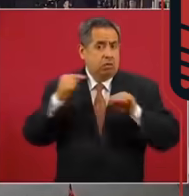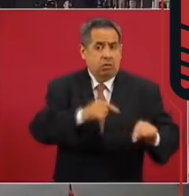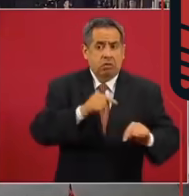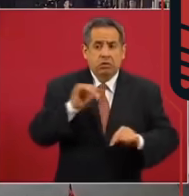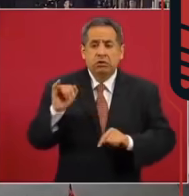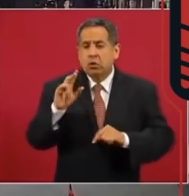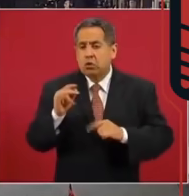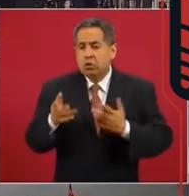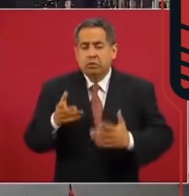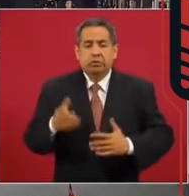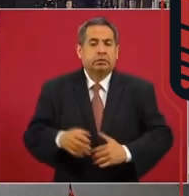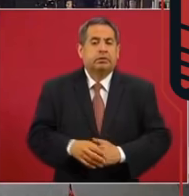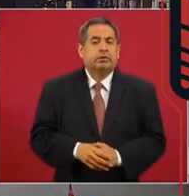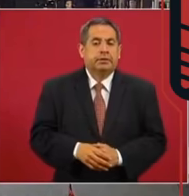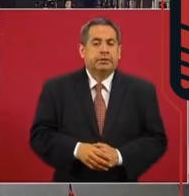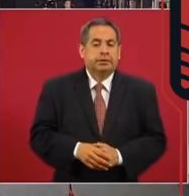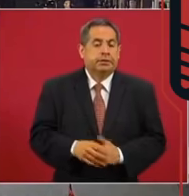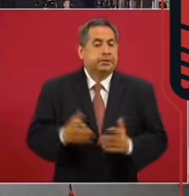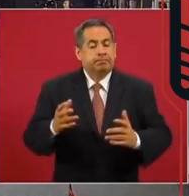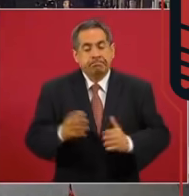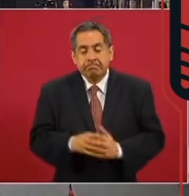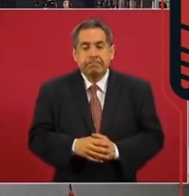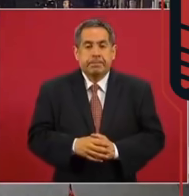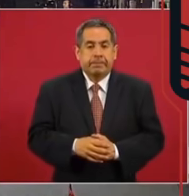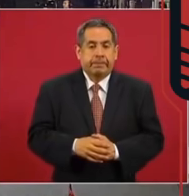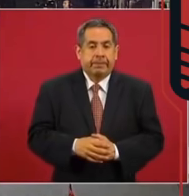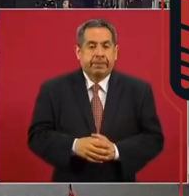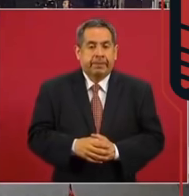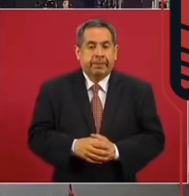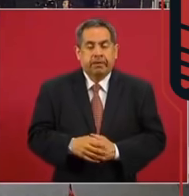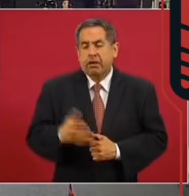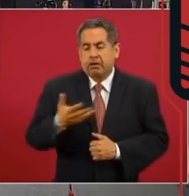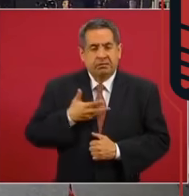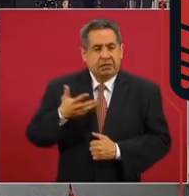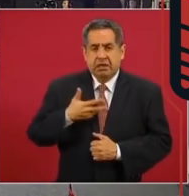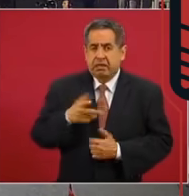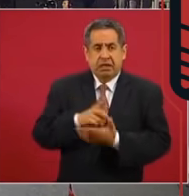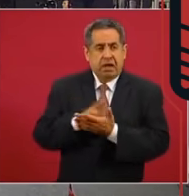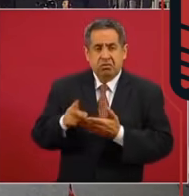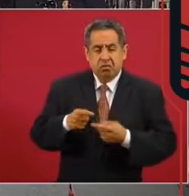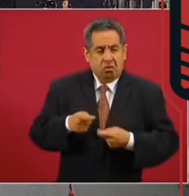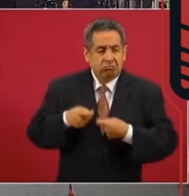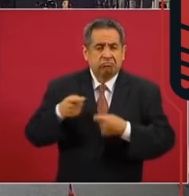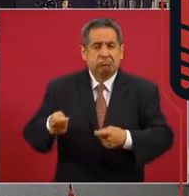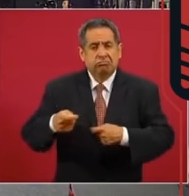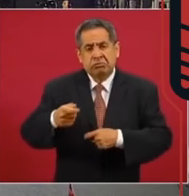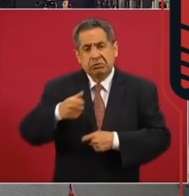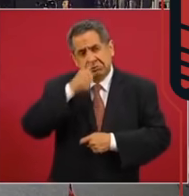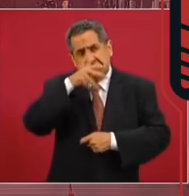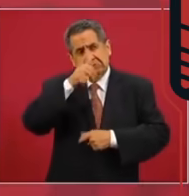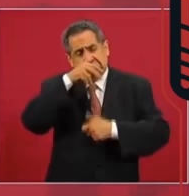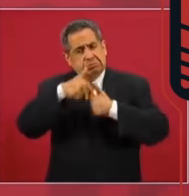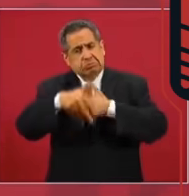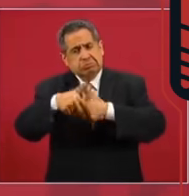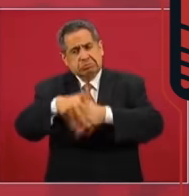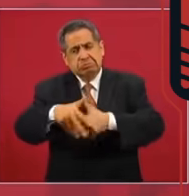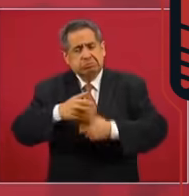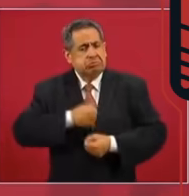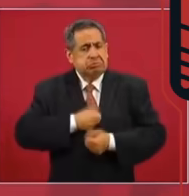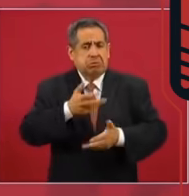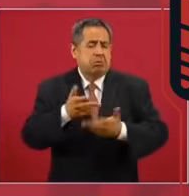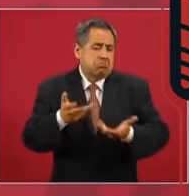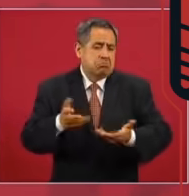tema? Bueno, pues que tienen garantizado su derecho de manifestación, lo